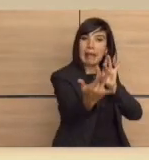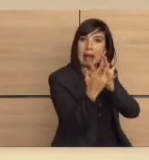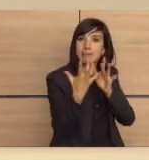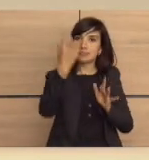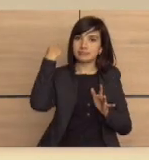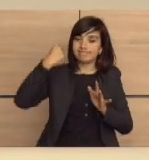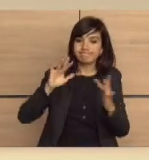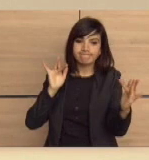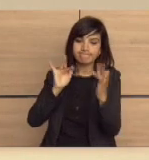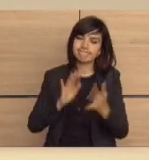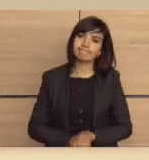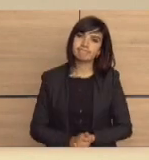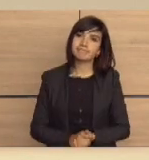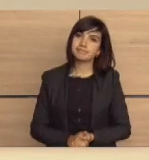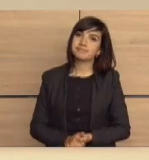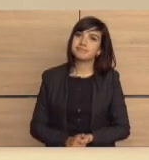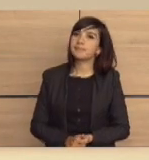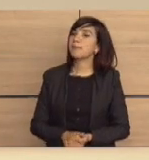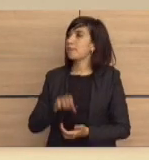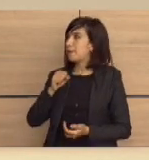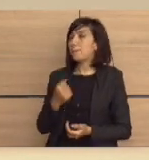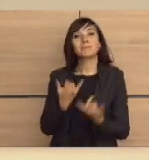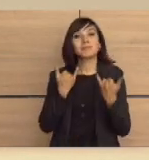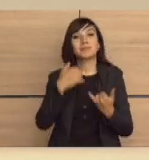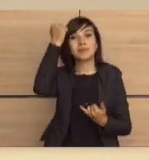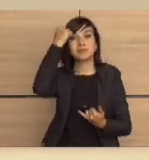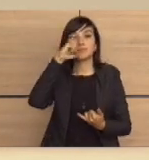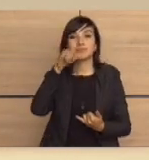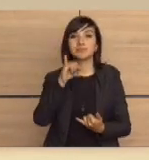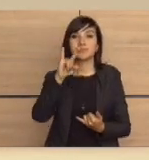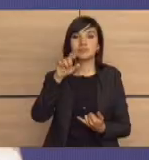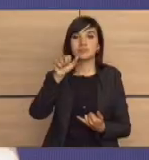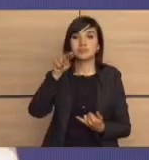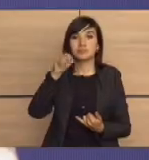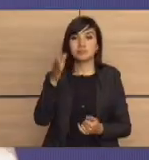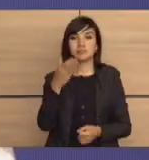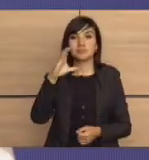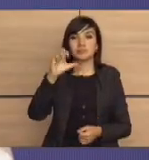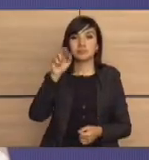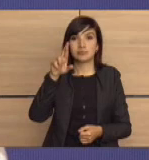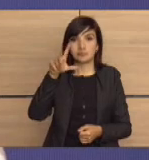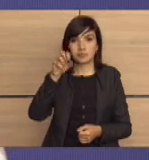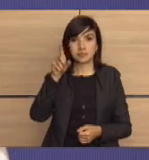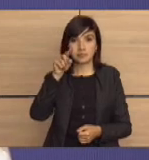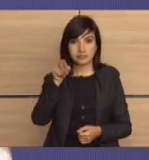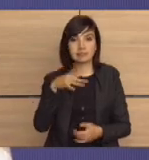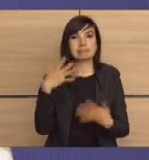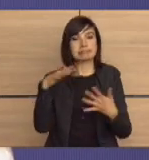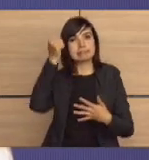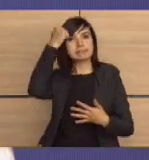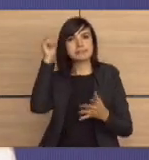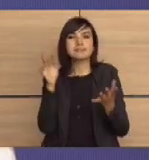Perfecto, Diana. Y estamos aquí también con el profesor Juan Carlos, un actor clave desde el Ministerio y desde las distintas